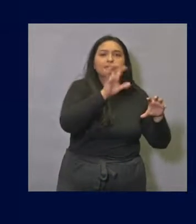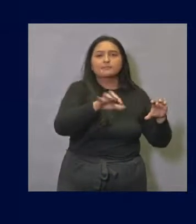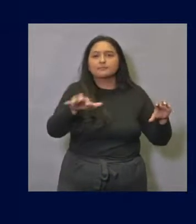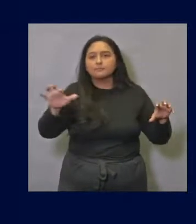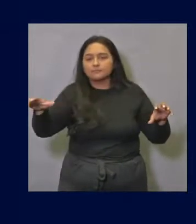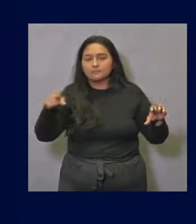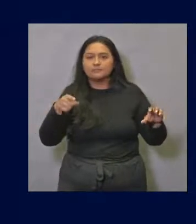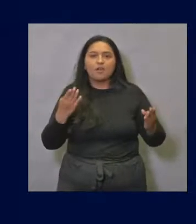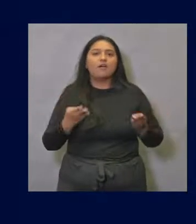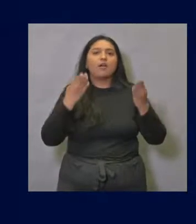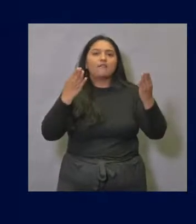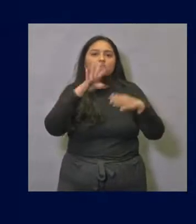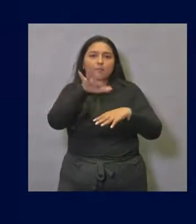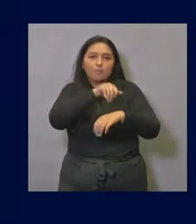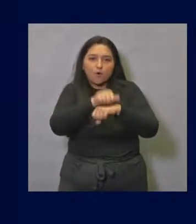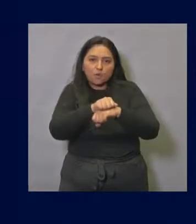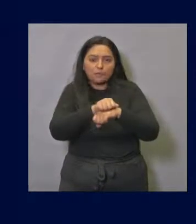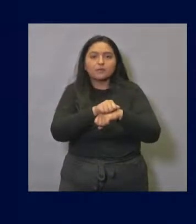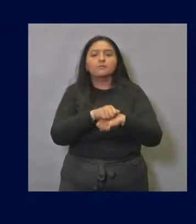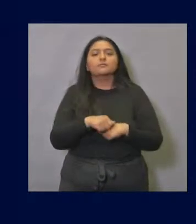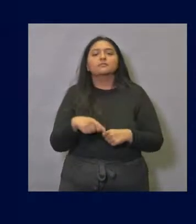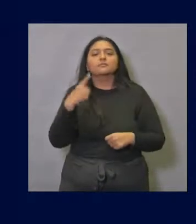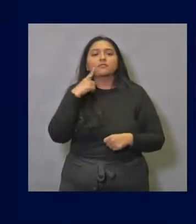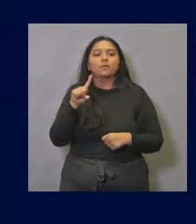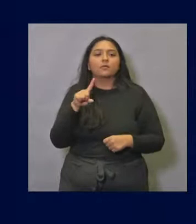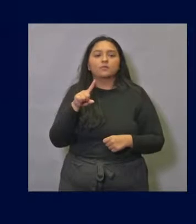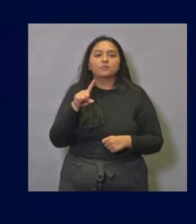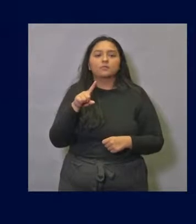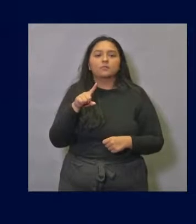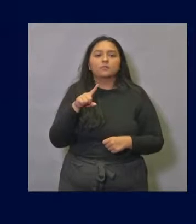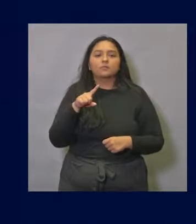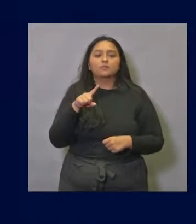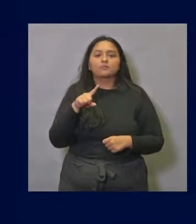una cantidad de las